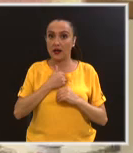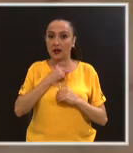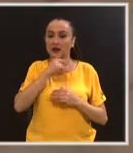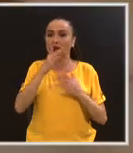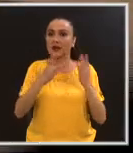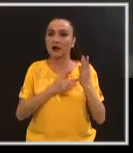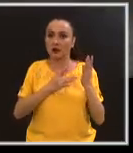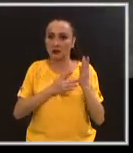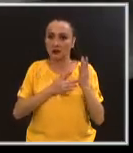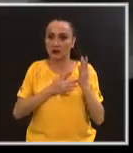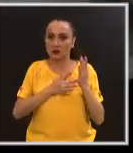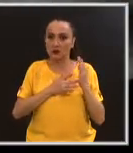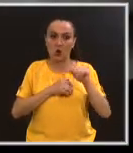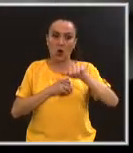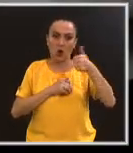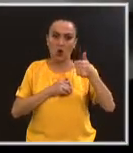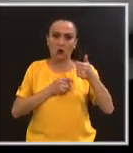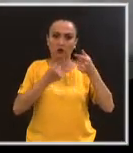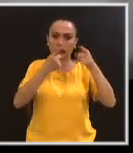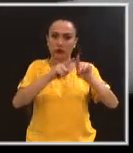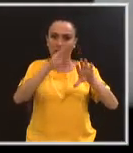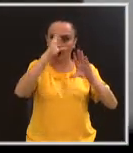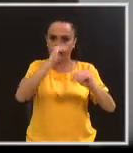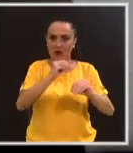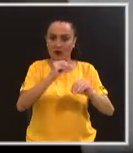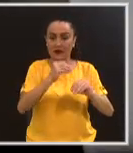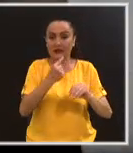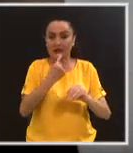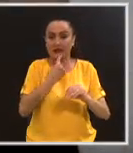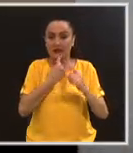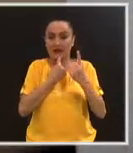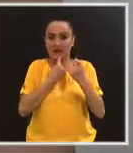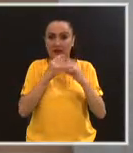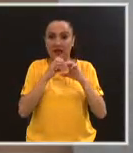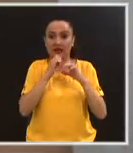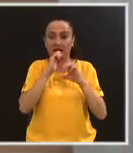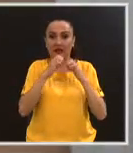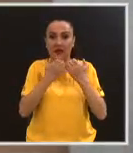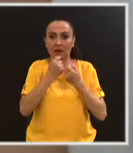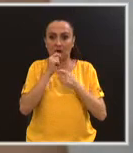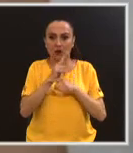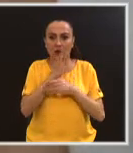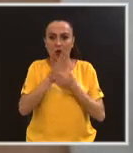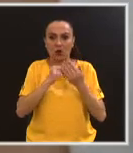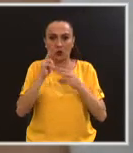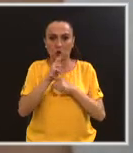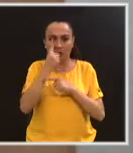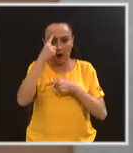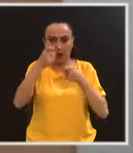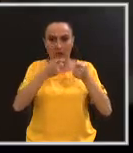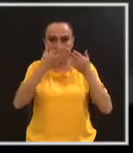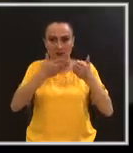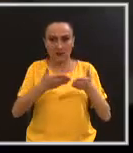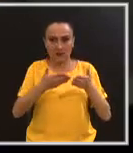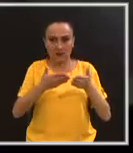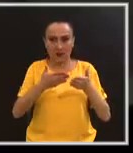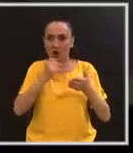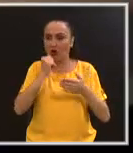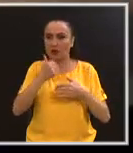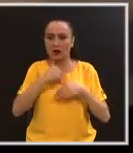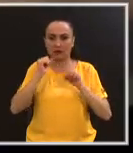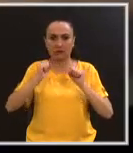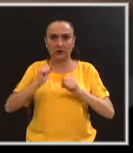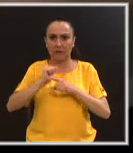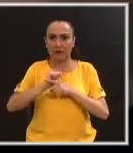tecnología otros hallazgos del informe constan la falta del equipo en uso algunos son utilizados por administrativos no poseen